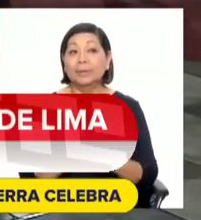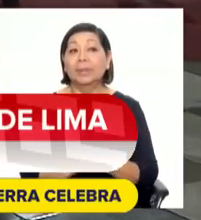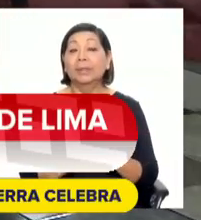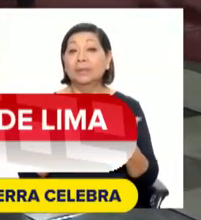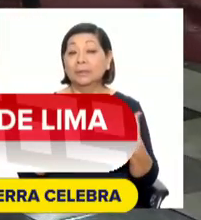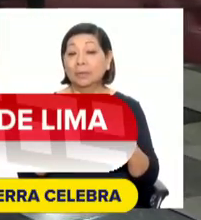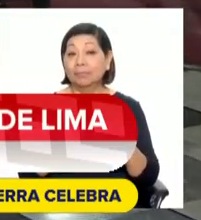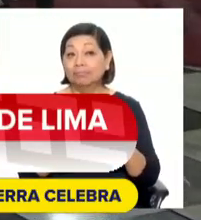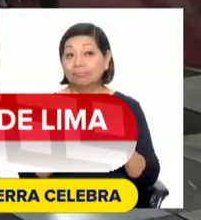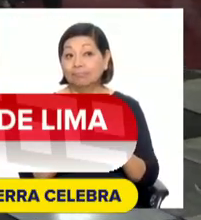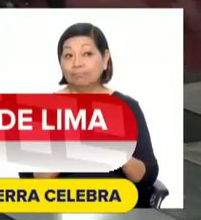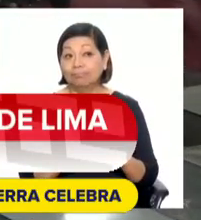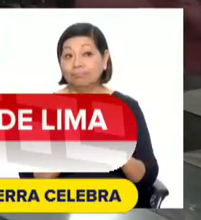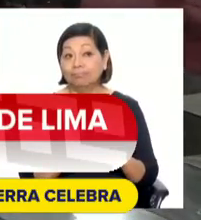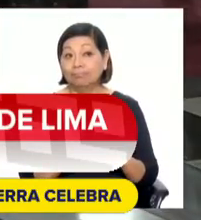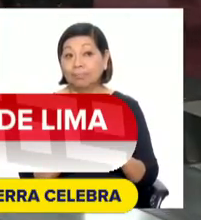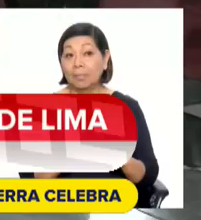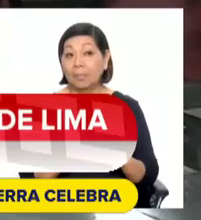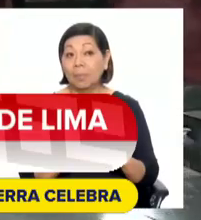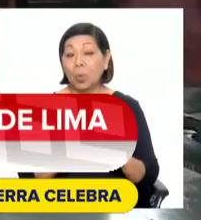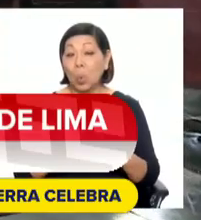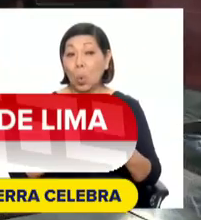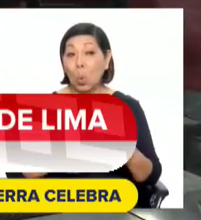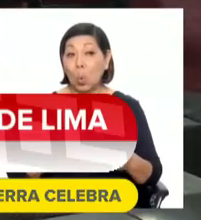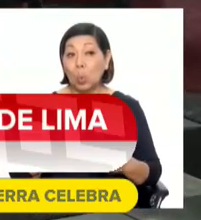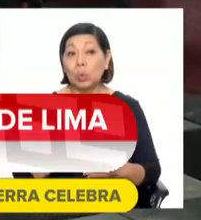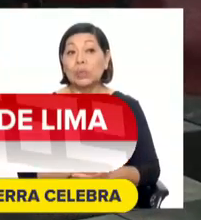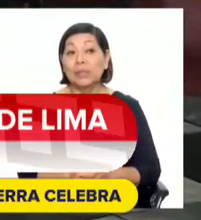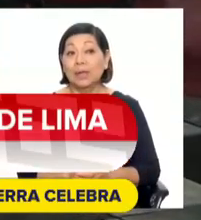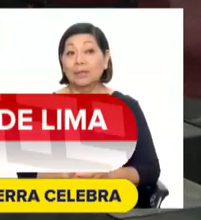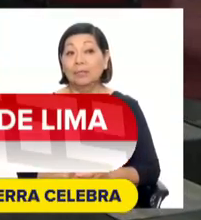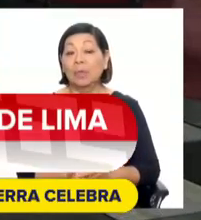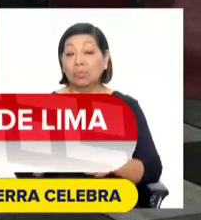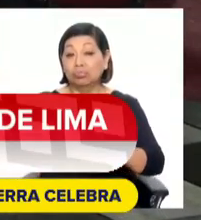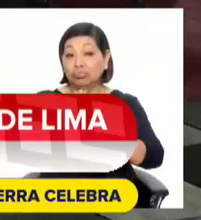Parlamento debe contener como temas prioritarios la